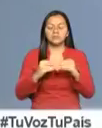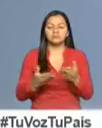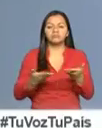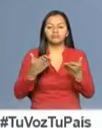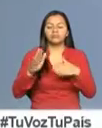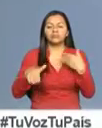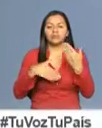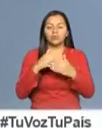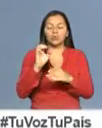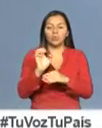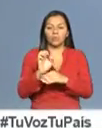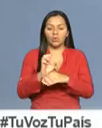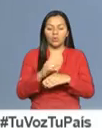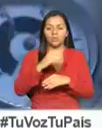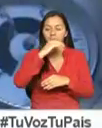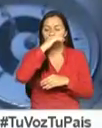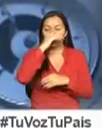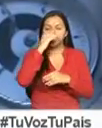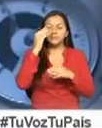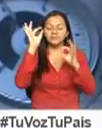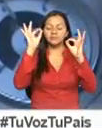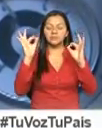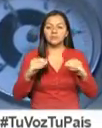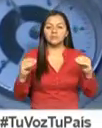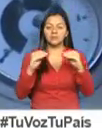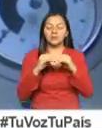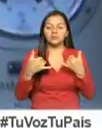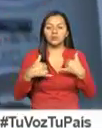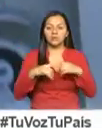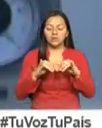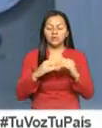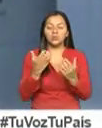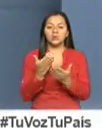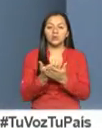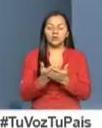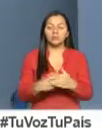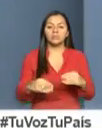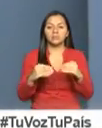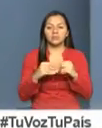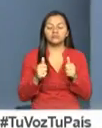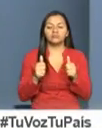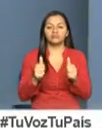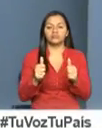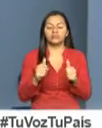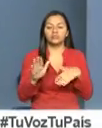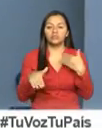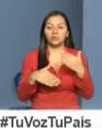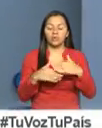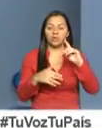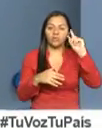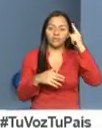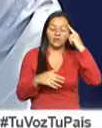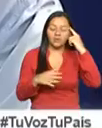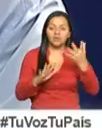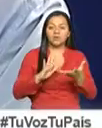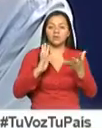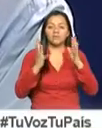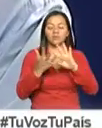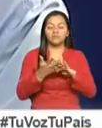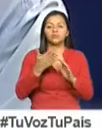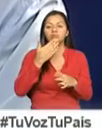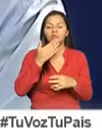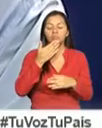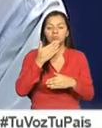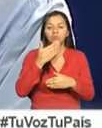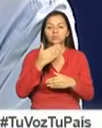todos los ecuatorianos un abastecimiento de electricidad continuo, económico y eficiente. Fue así que el gobierno de la Revolución Ciudadana,